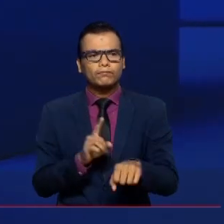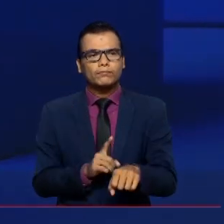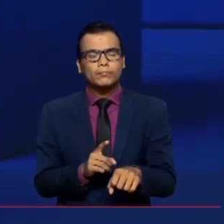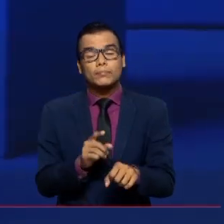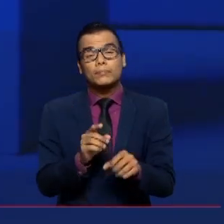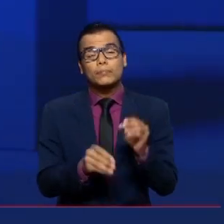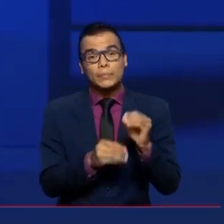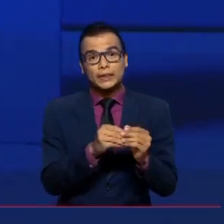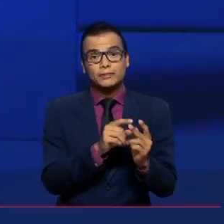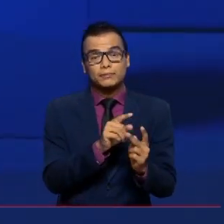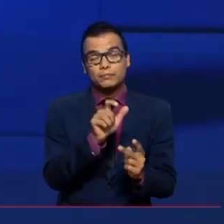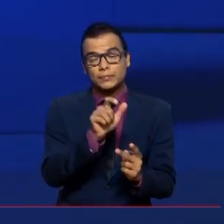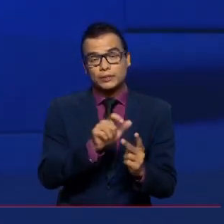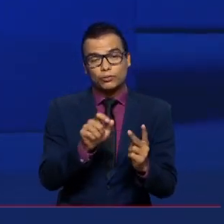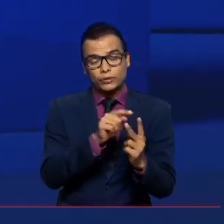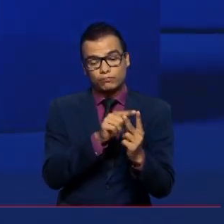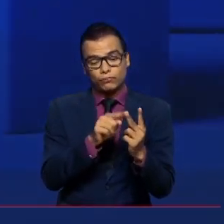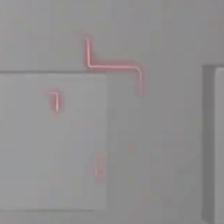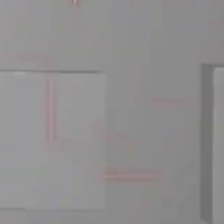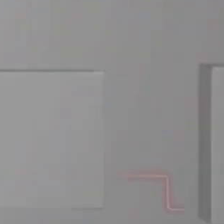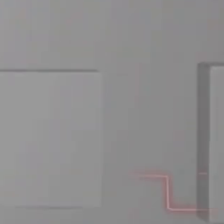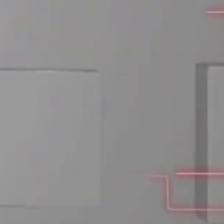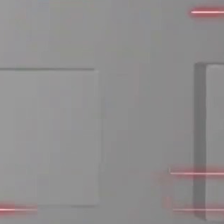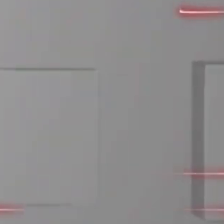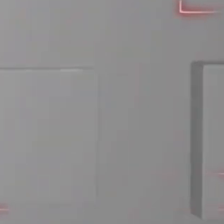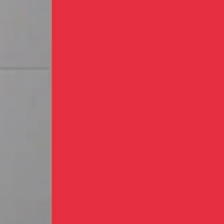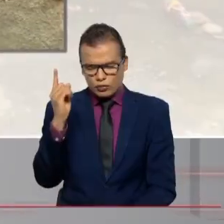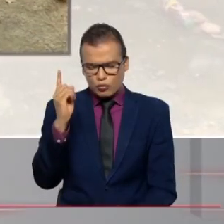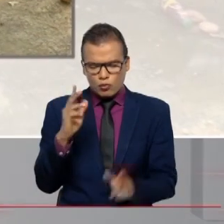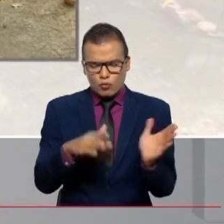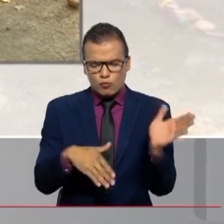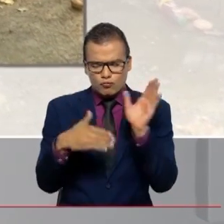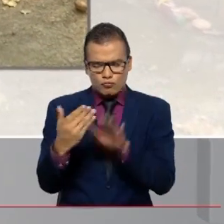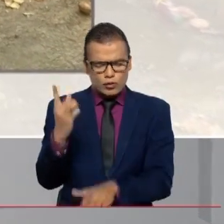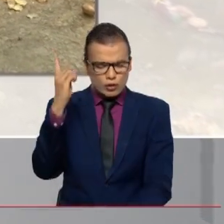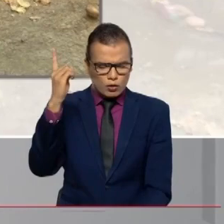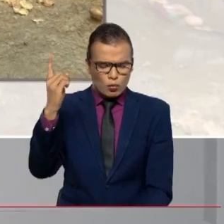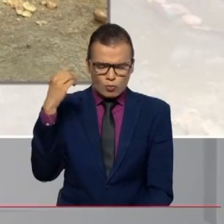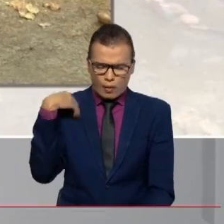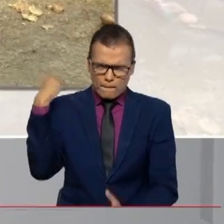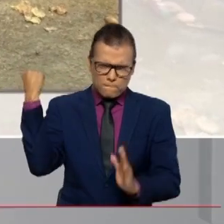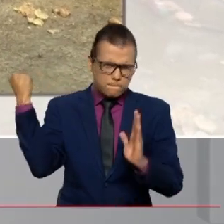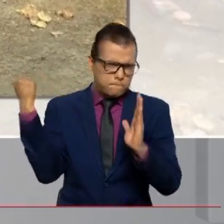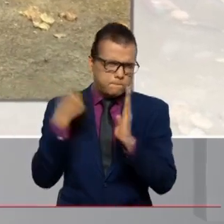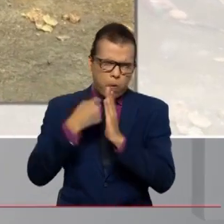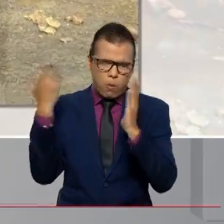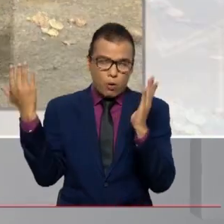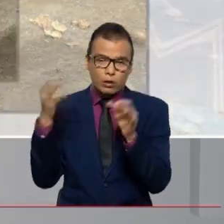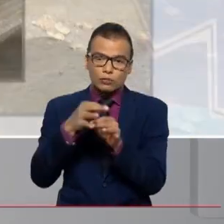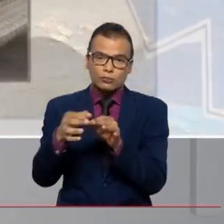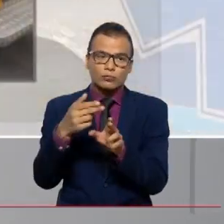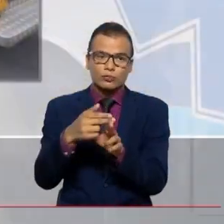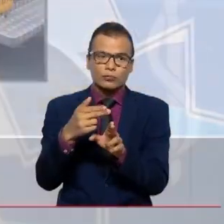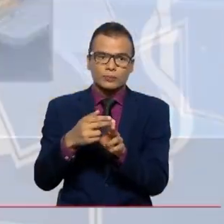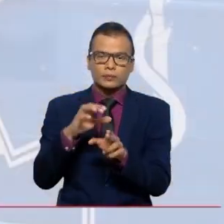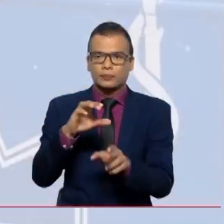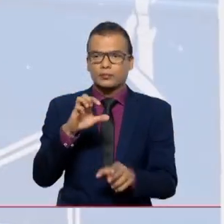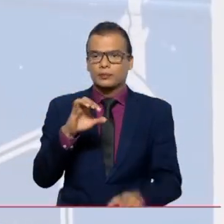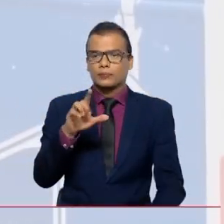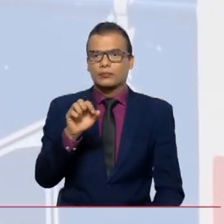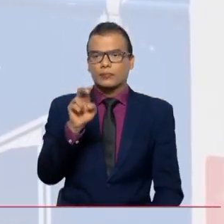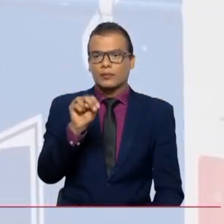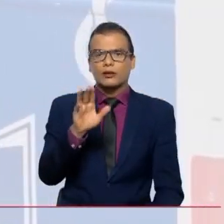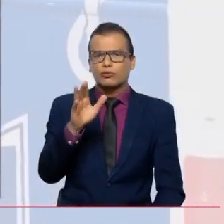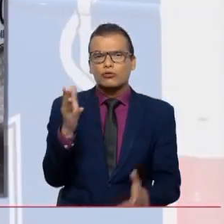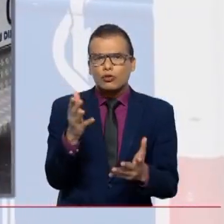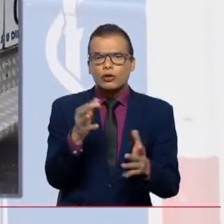Dos personas muertas es el trágico resultado de un aparatoso accidente registrado en el corregimiento de Ceilán, en límites entre